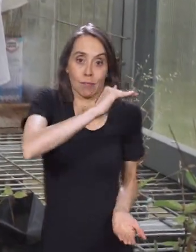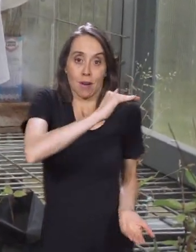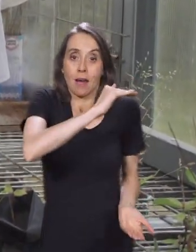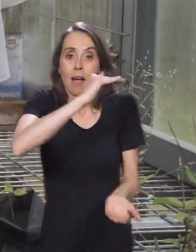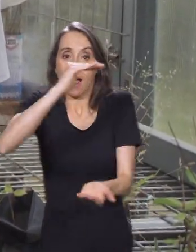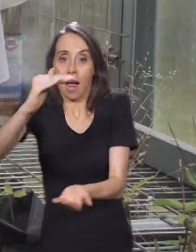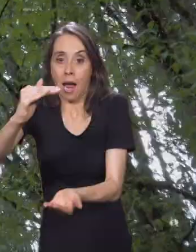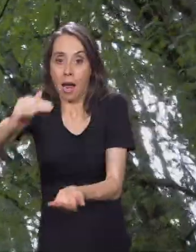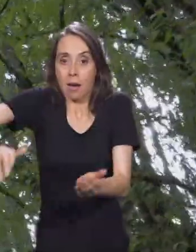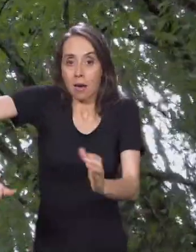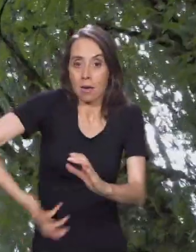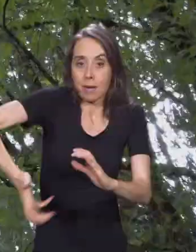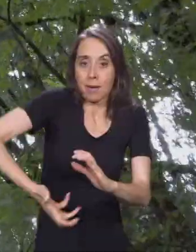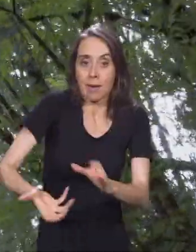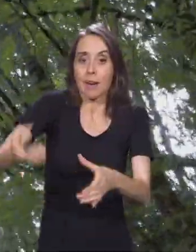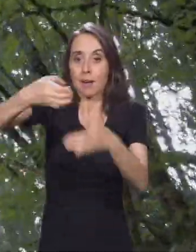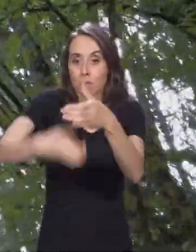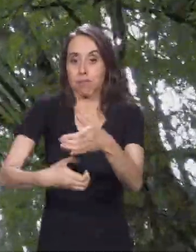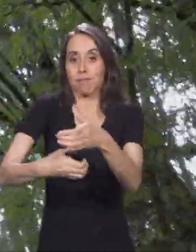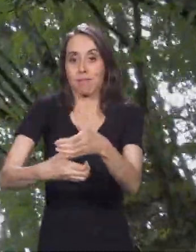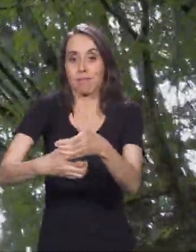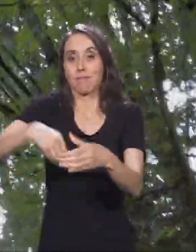y plantarlas.